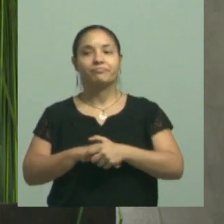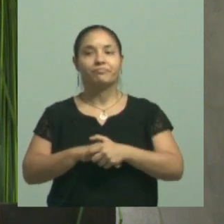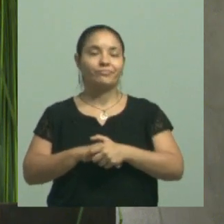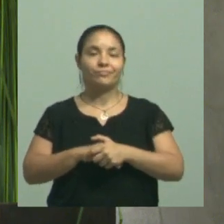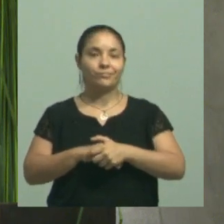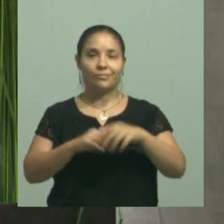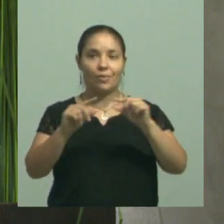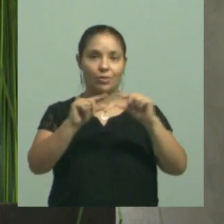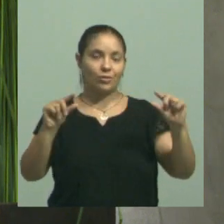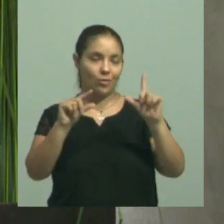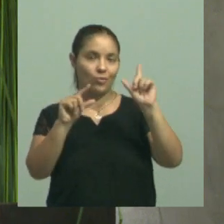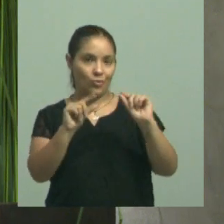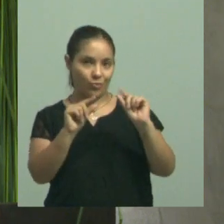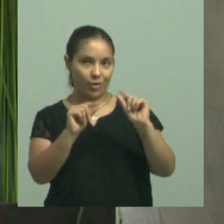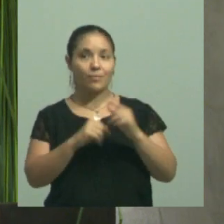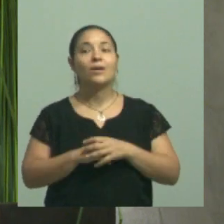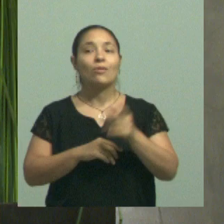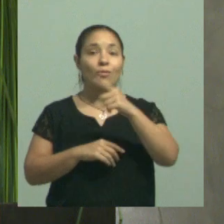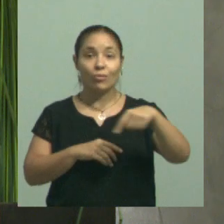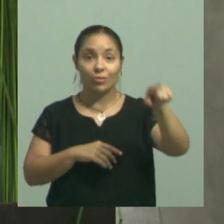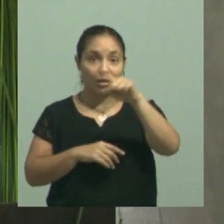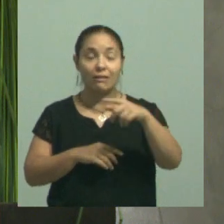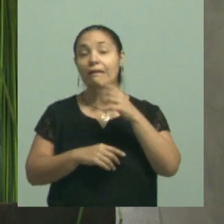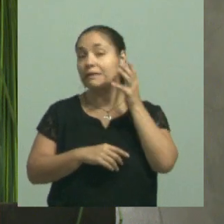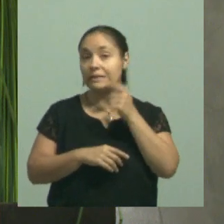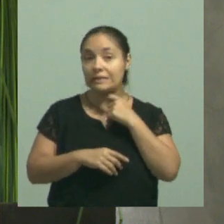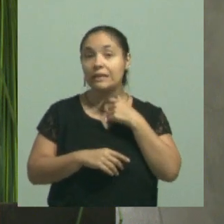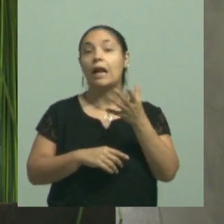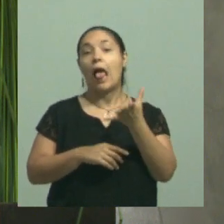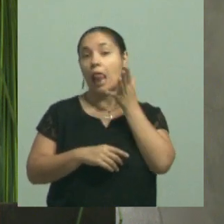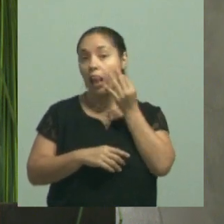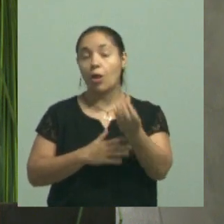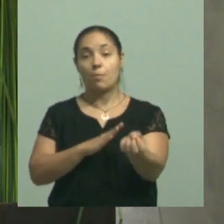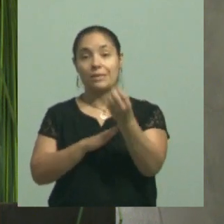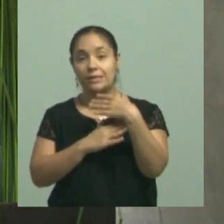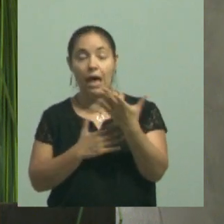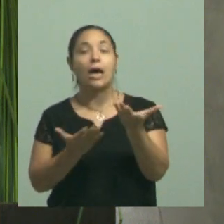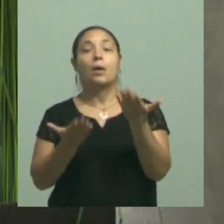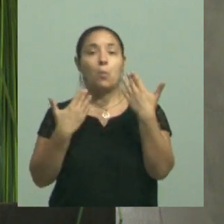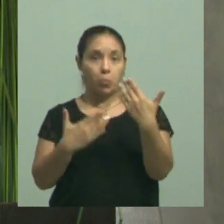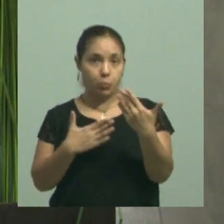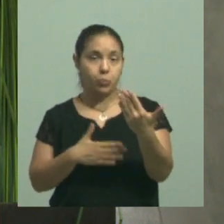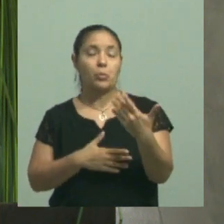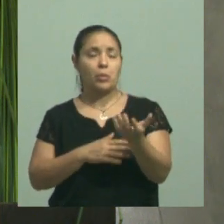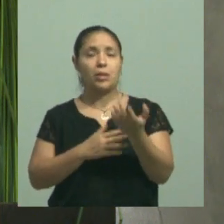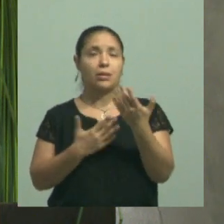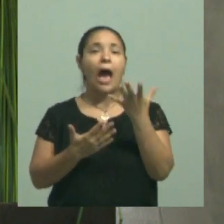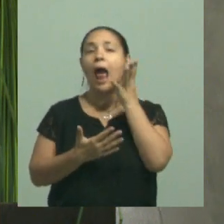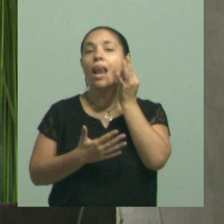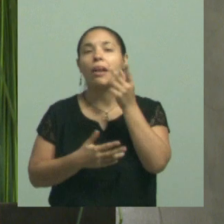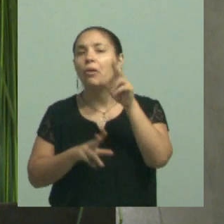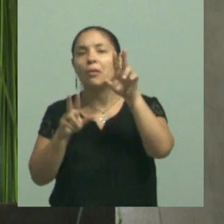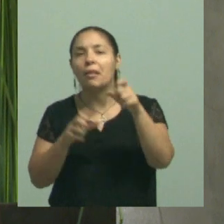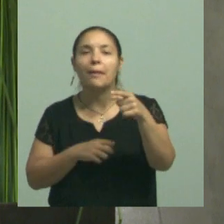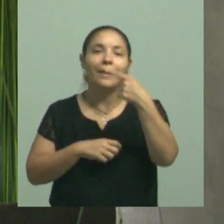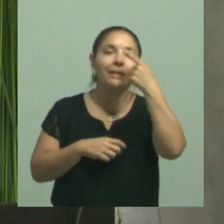261-572-7861, ese es nuestro número, para que ustedes, si tienen ganas de mandarnos algún mensaje, decir, aportar algo, por ejemplo, que tienen ganas o alguna inquietud